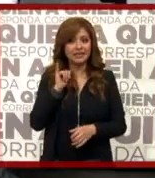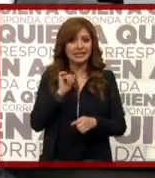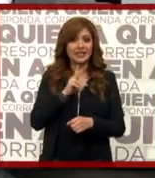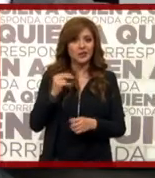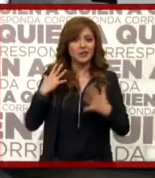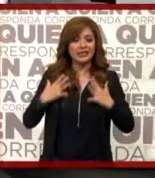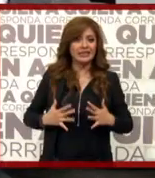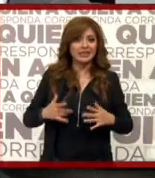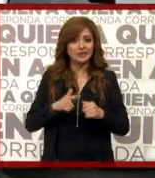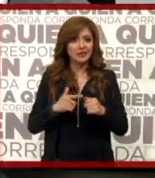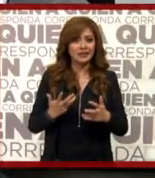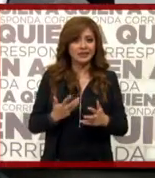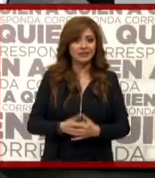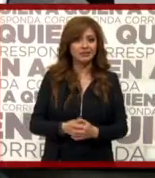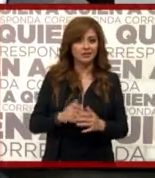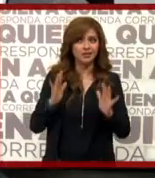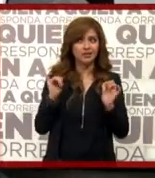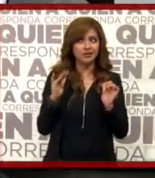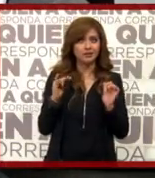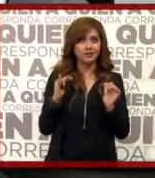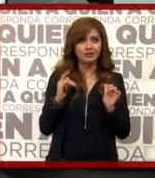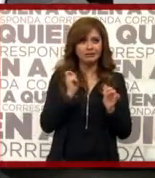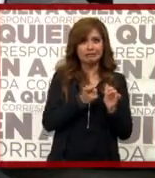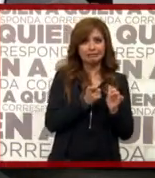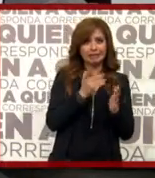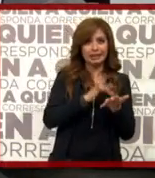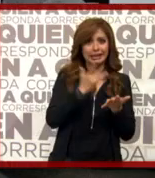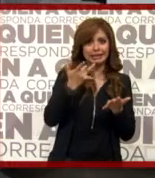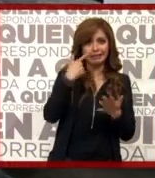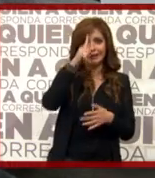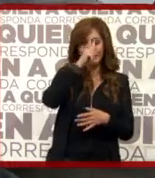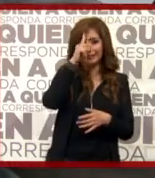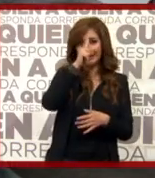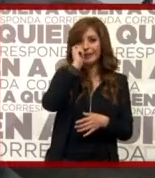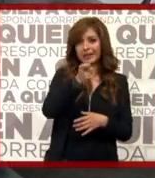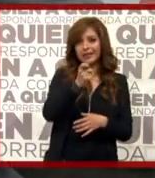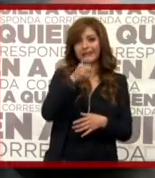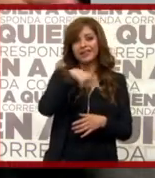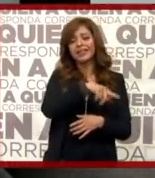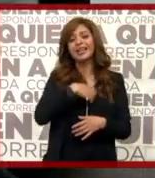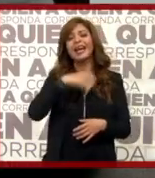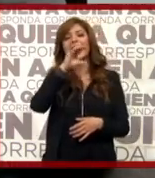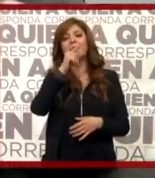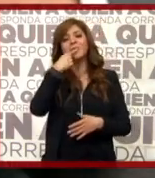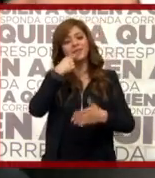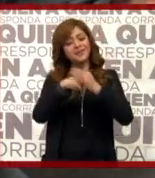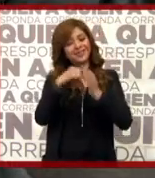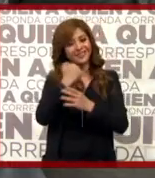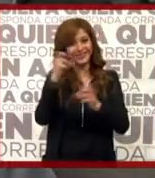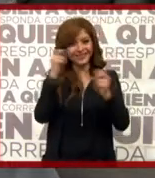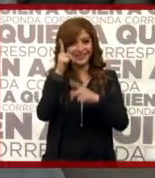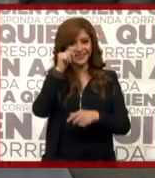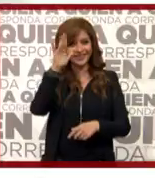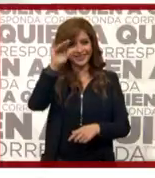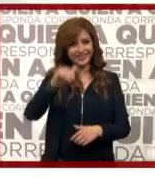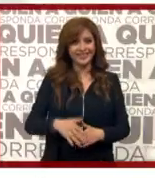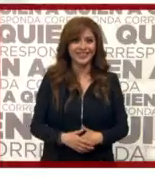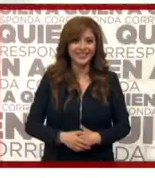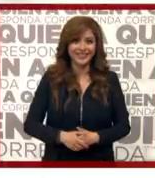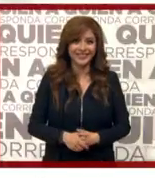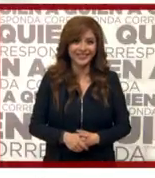que sí nos vamos gracias y un consejo sabe qué disfruta al Capi y no seje por eso soy